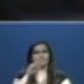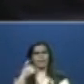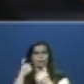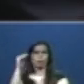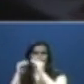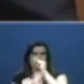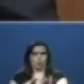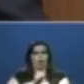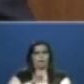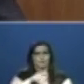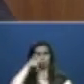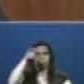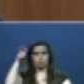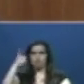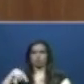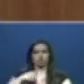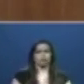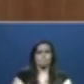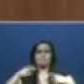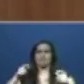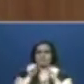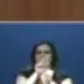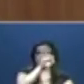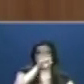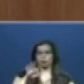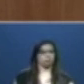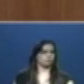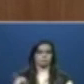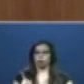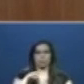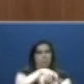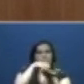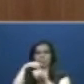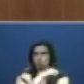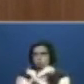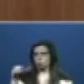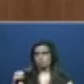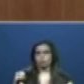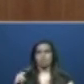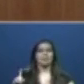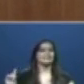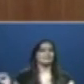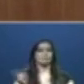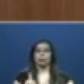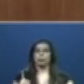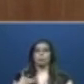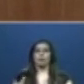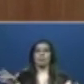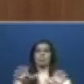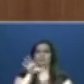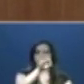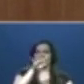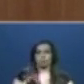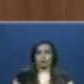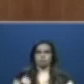ampliado al 20% el número máximo de alumnos por unidad educativa en ningún centro y no nos hemos acogido tampoco Al 10% de